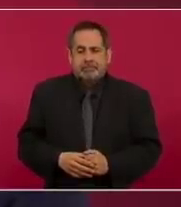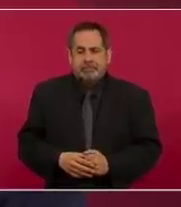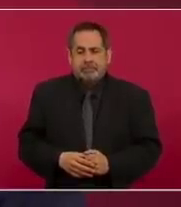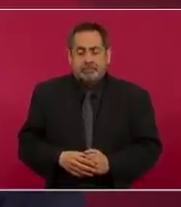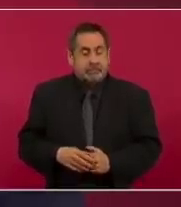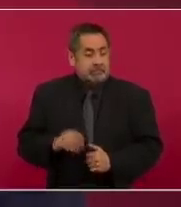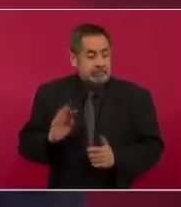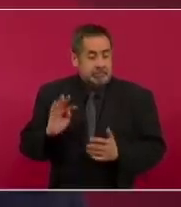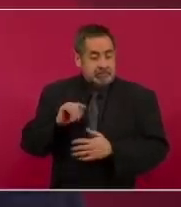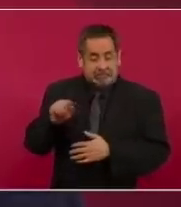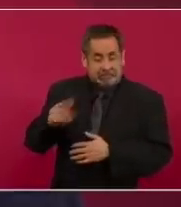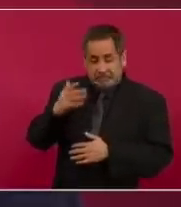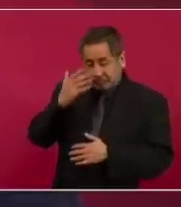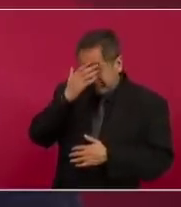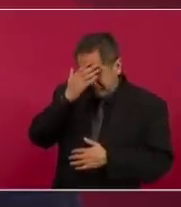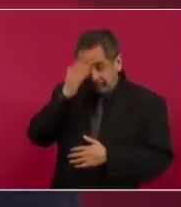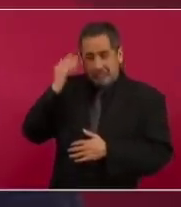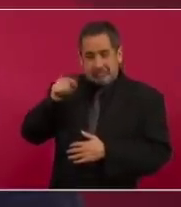¿Qué? ¿No sabía